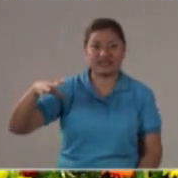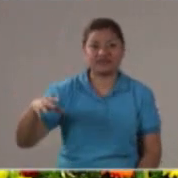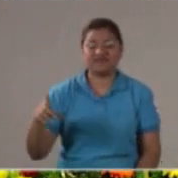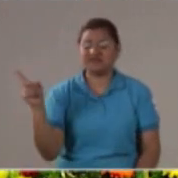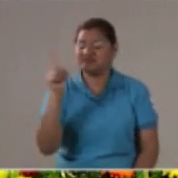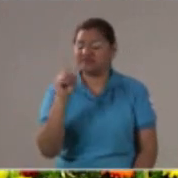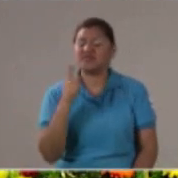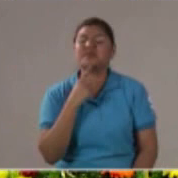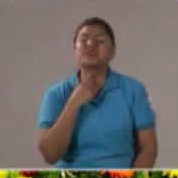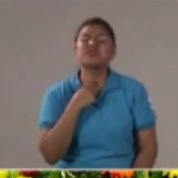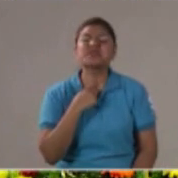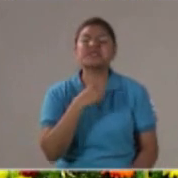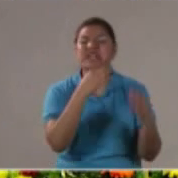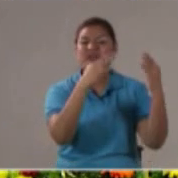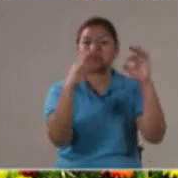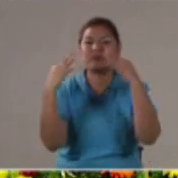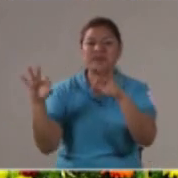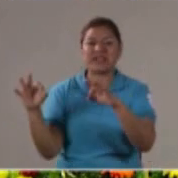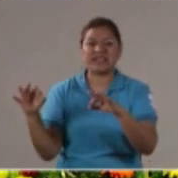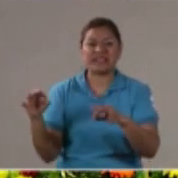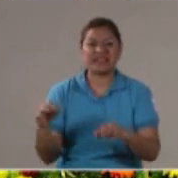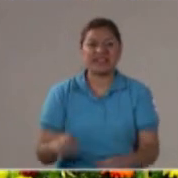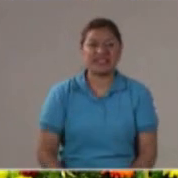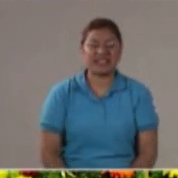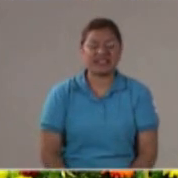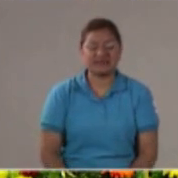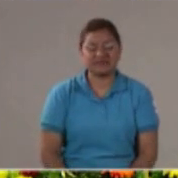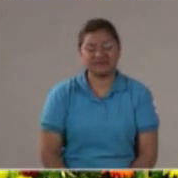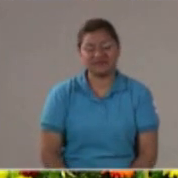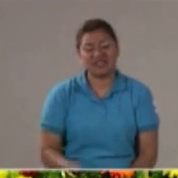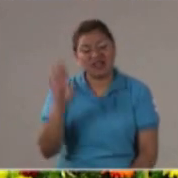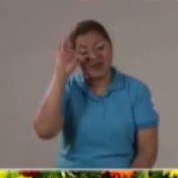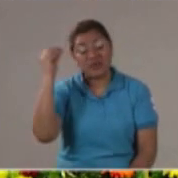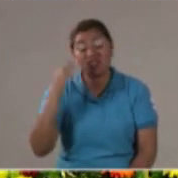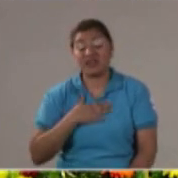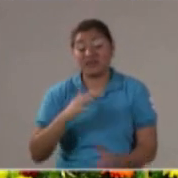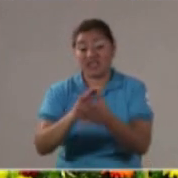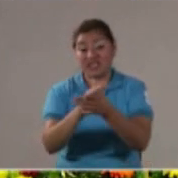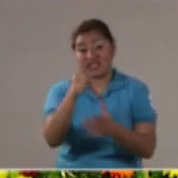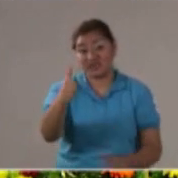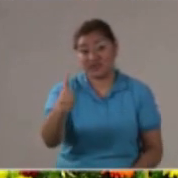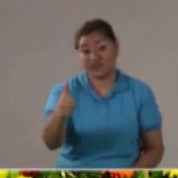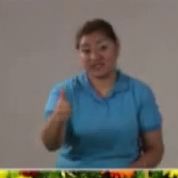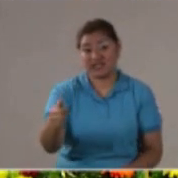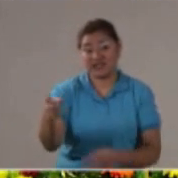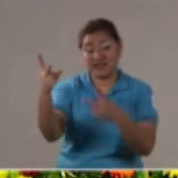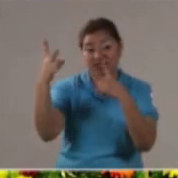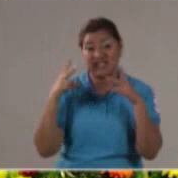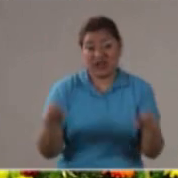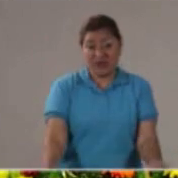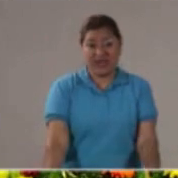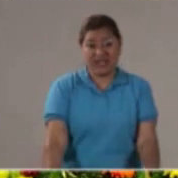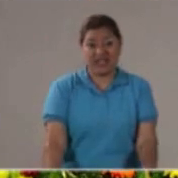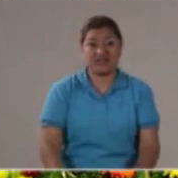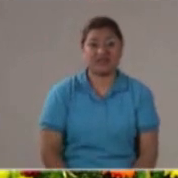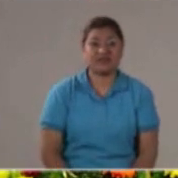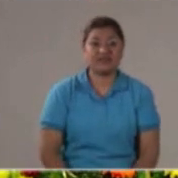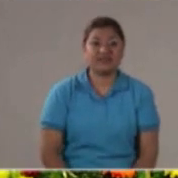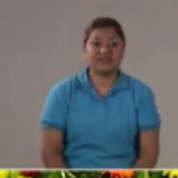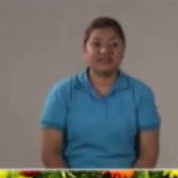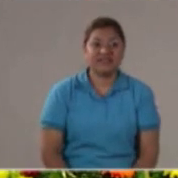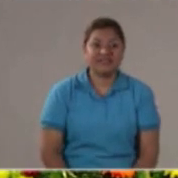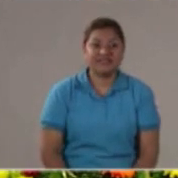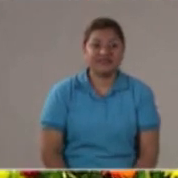no me gusta cómo predica el pastor. Aquí yo vengo a la fuerza porque si no mi esposa me da el divorcio. aunque hasta lo estoy pensando bien, dice, eso